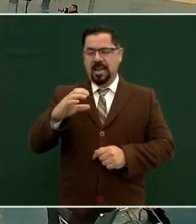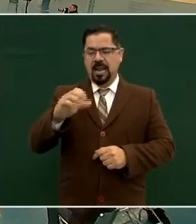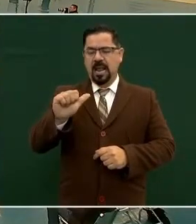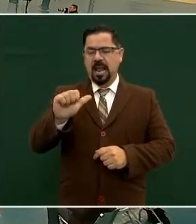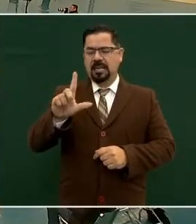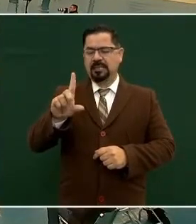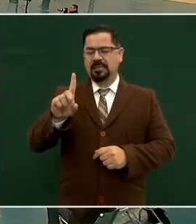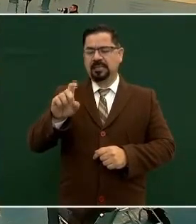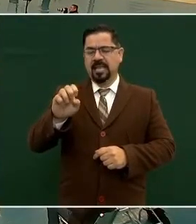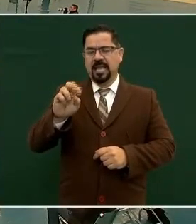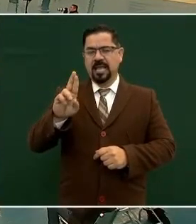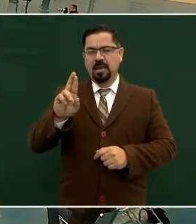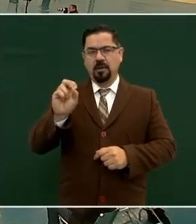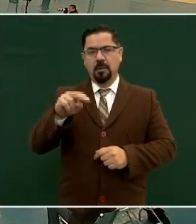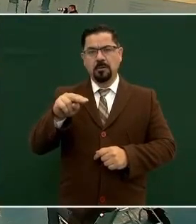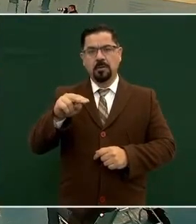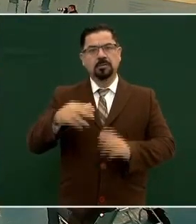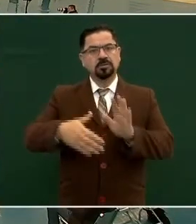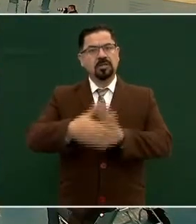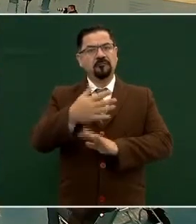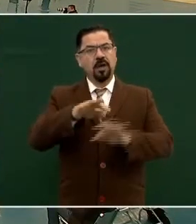como consejero, que le pagan